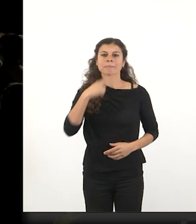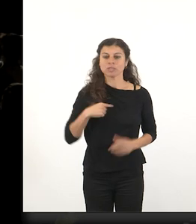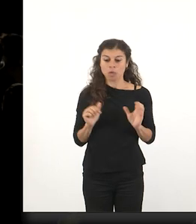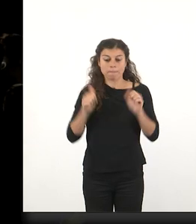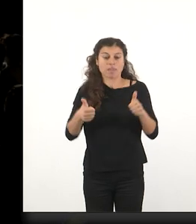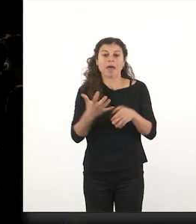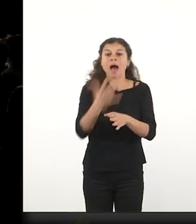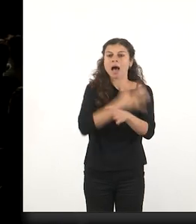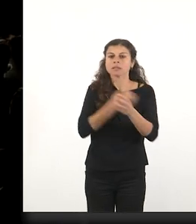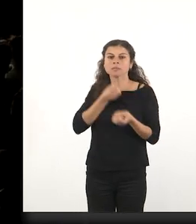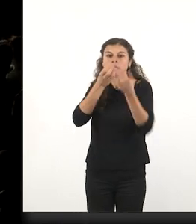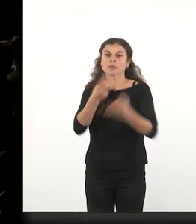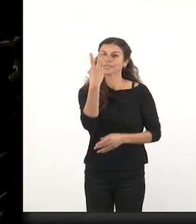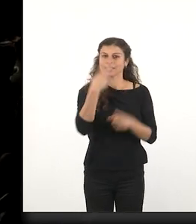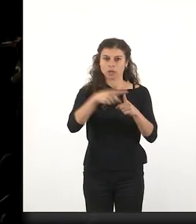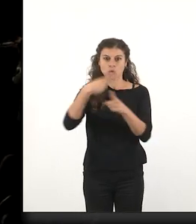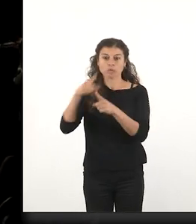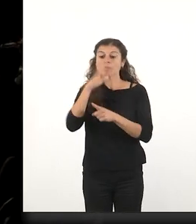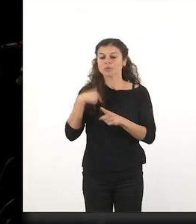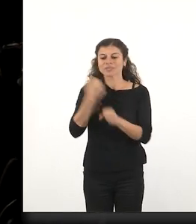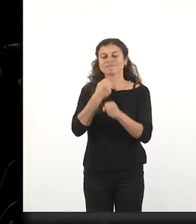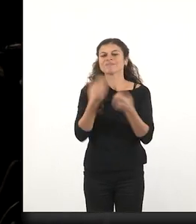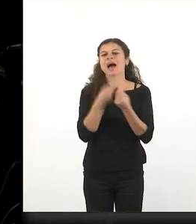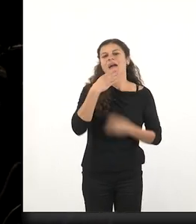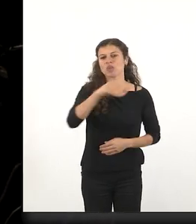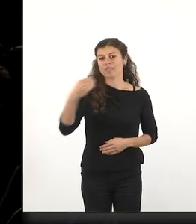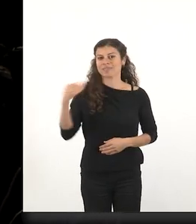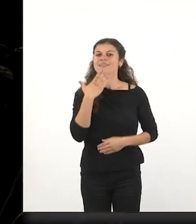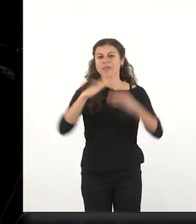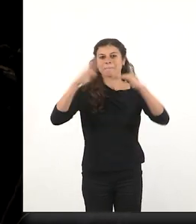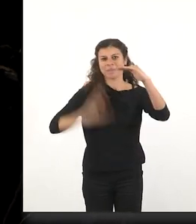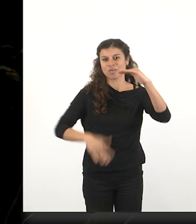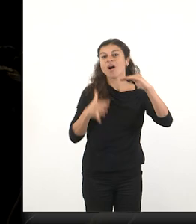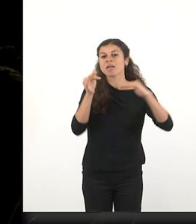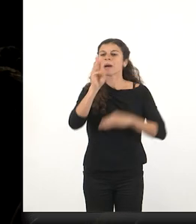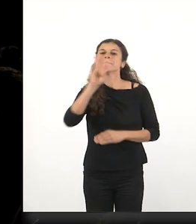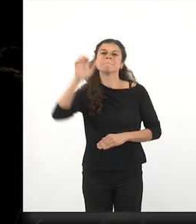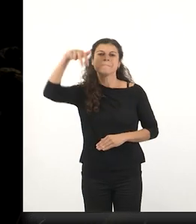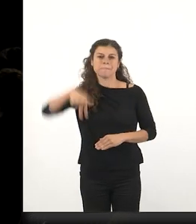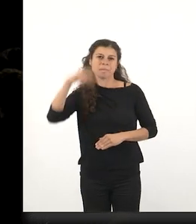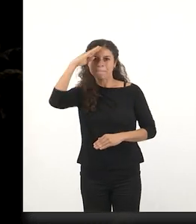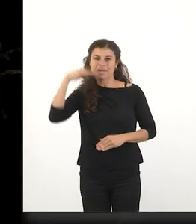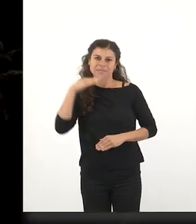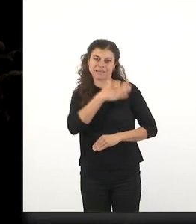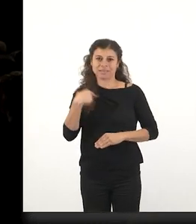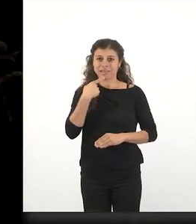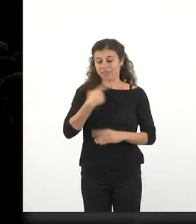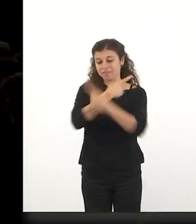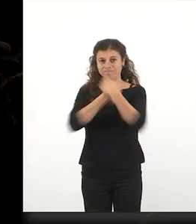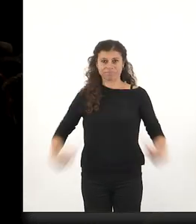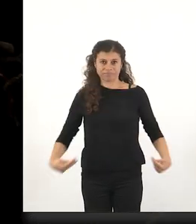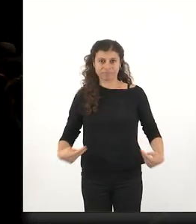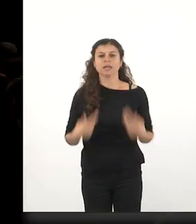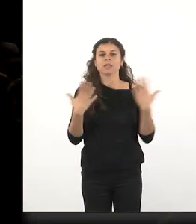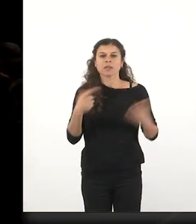porque trabajo con adolescentes que son menores de edad, pero sobre todo ahora para que no me pongan el pin parental. Así que a ver cómo me sale. La